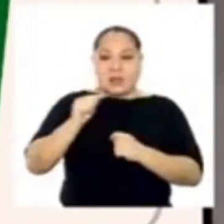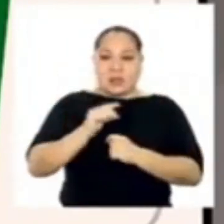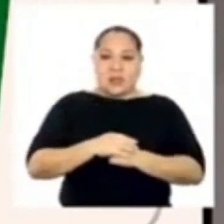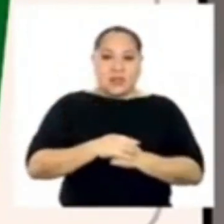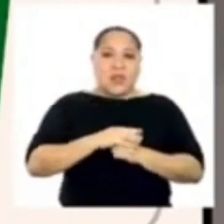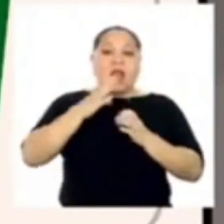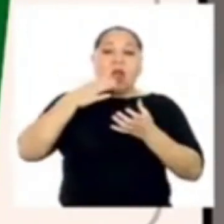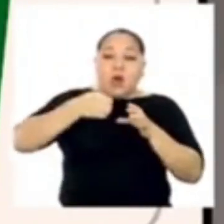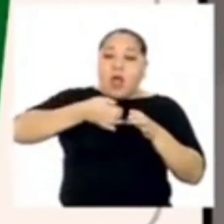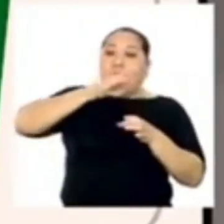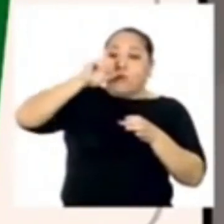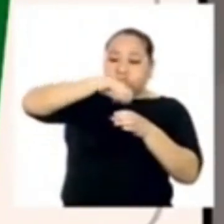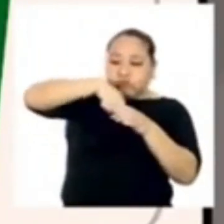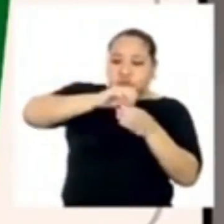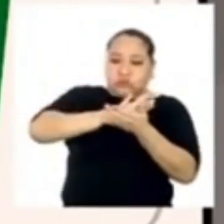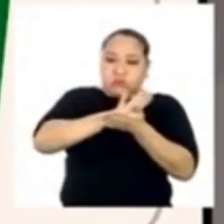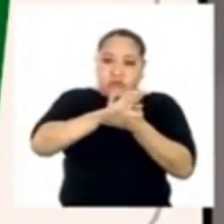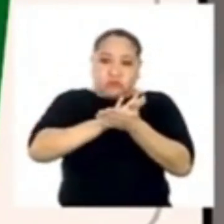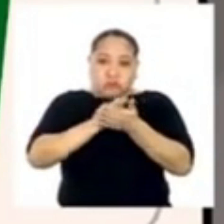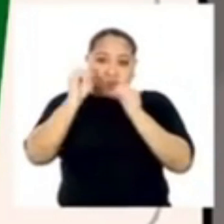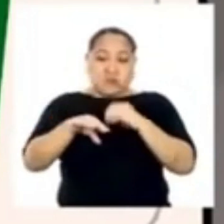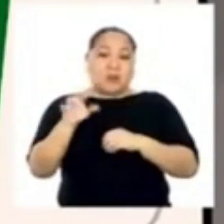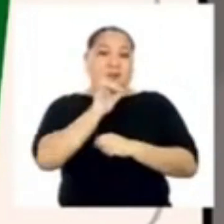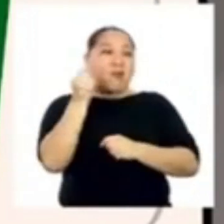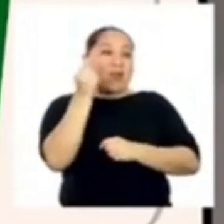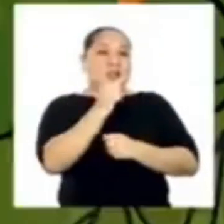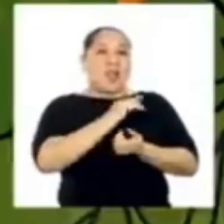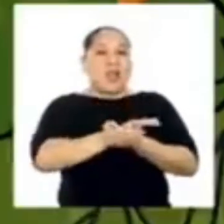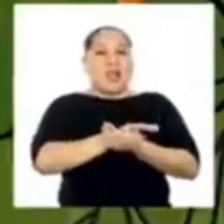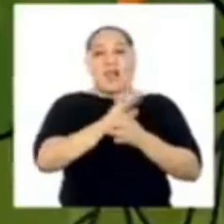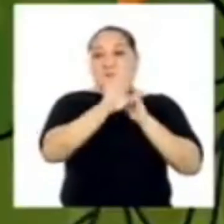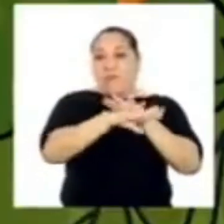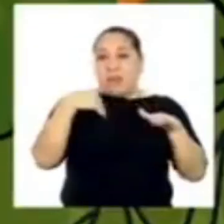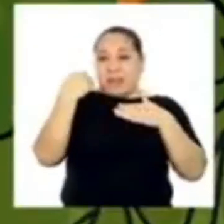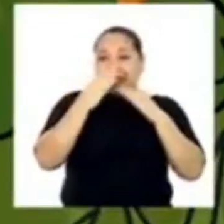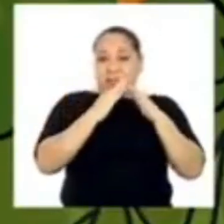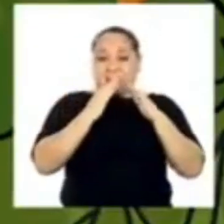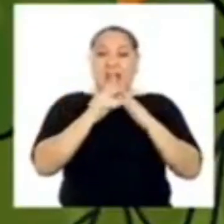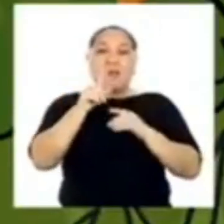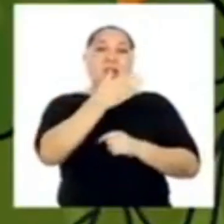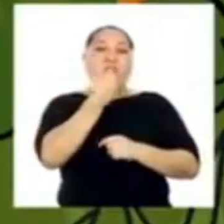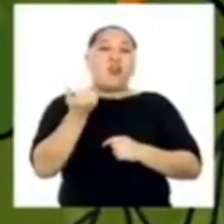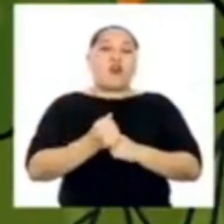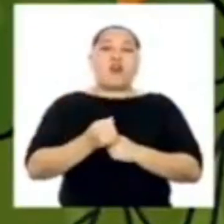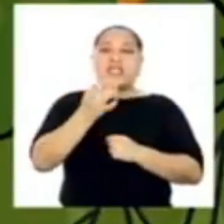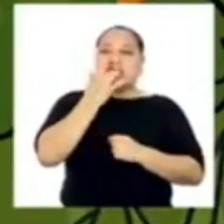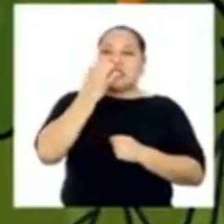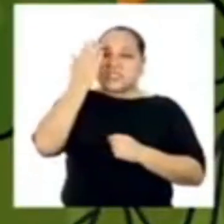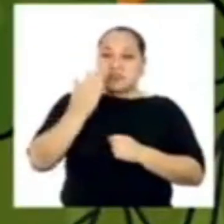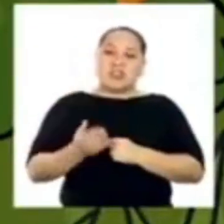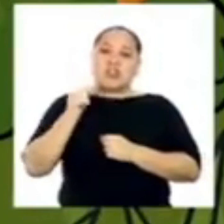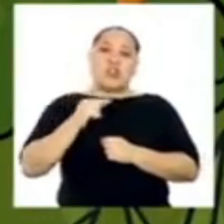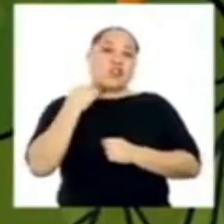enjuagarlos para que estén limpios, como el tacho que dejamos afuera de la casa. Aunque, Sammy, es preferible que los vidrios